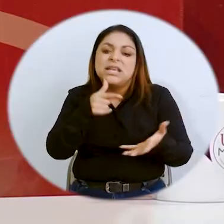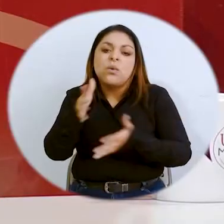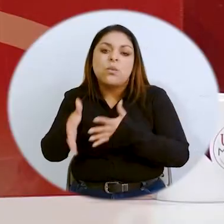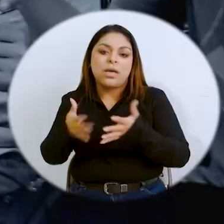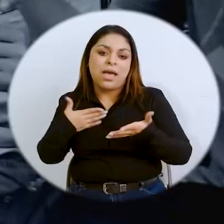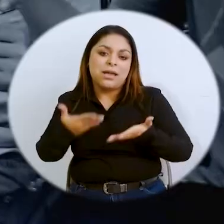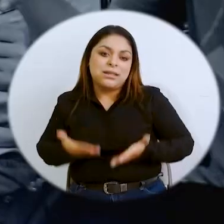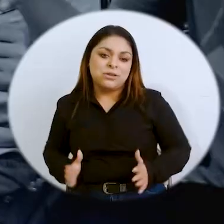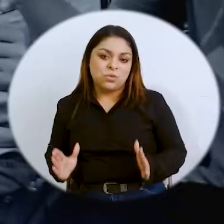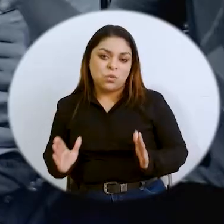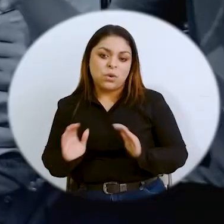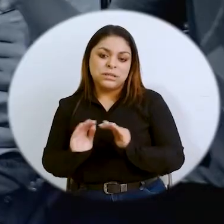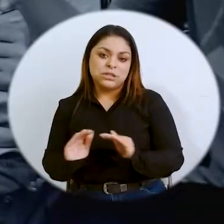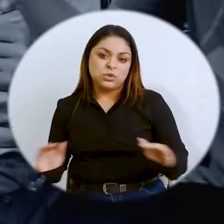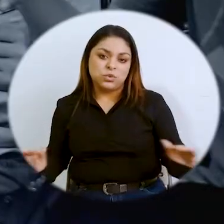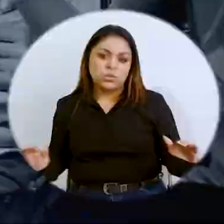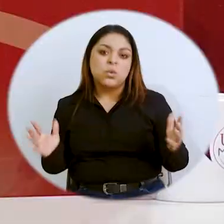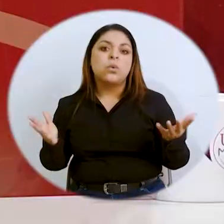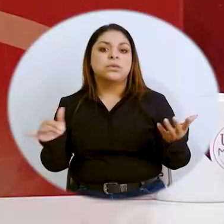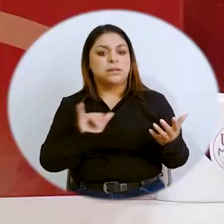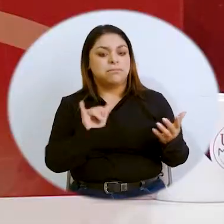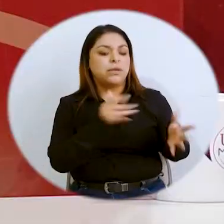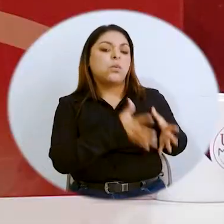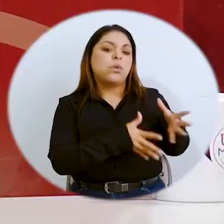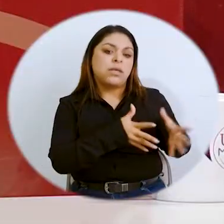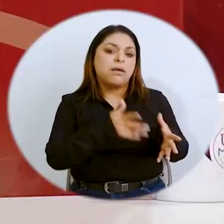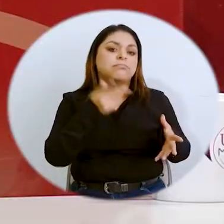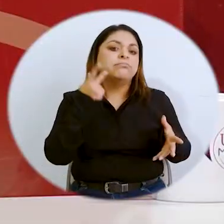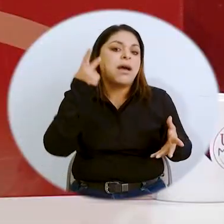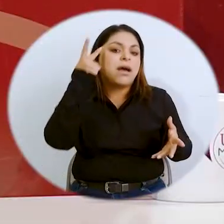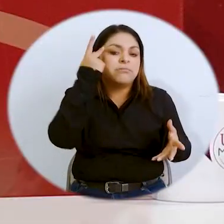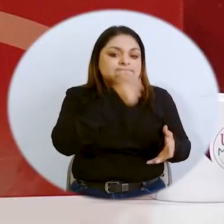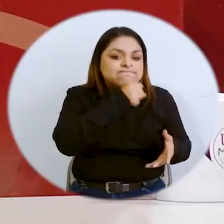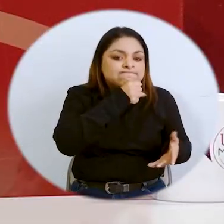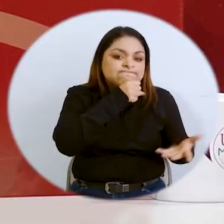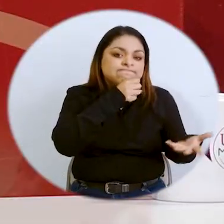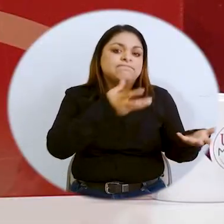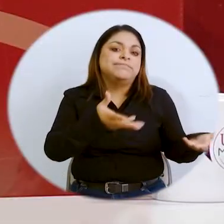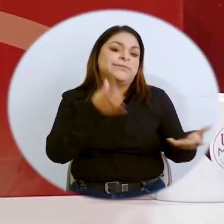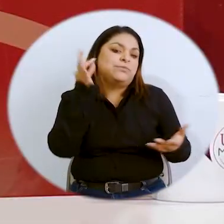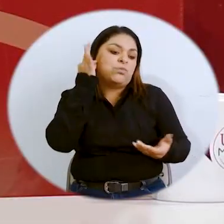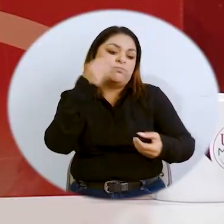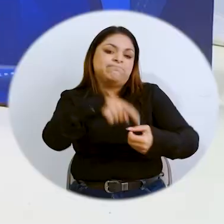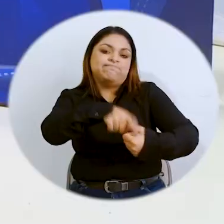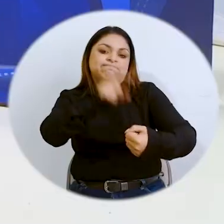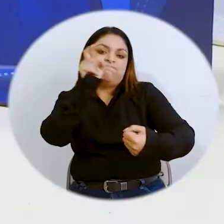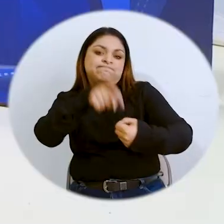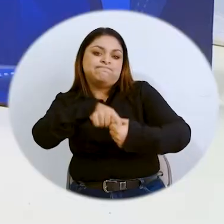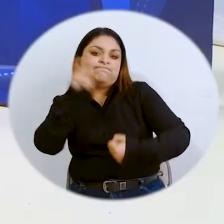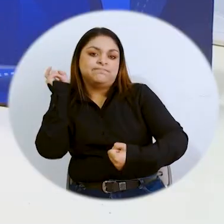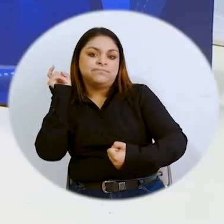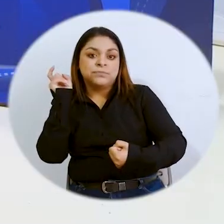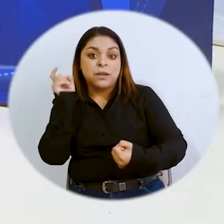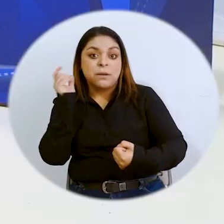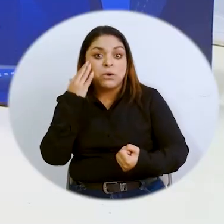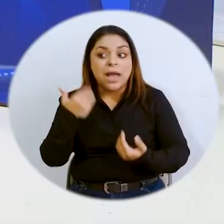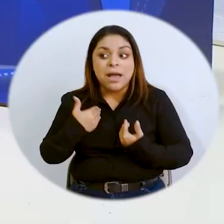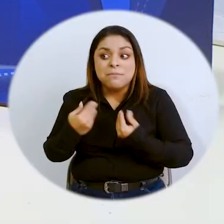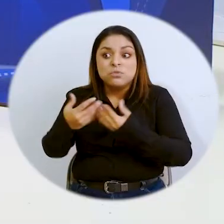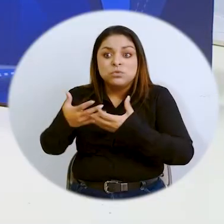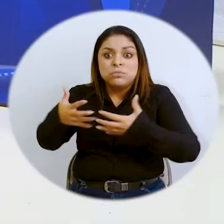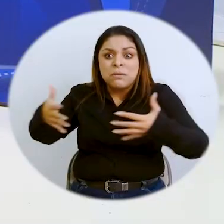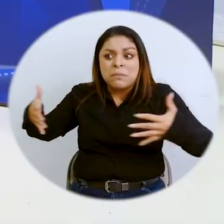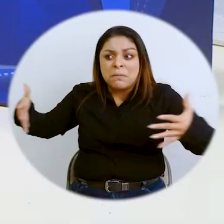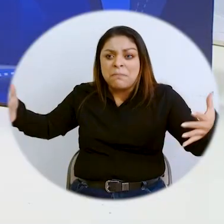personas menores de edad y ahora también personas adultas mayores. Entonces, si nosotros tenemos cada vez más